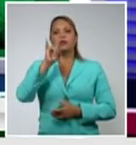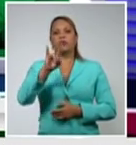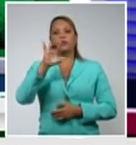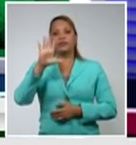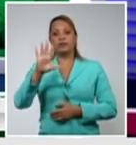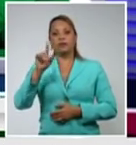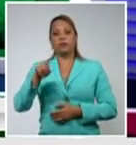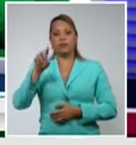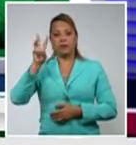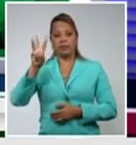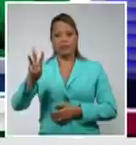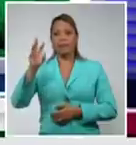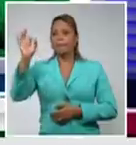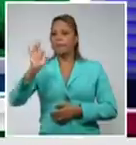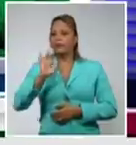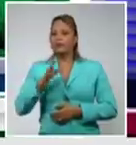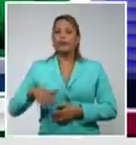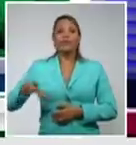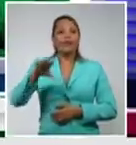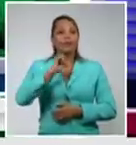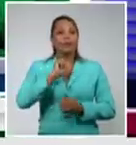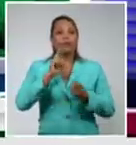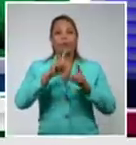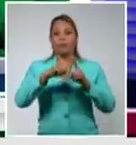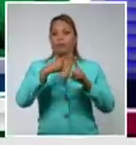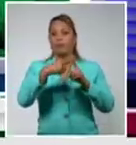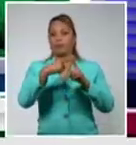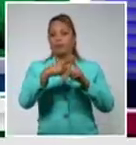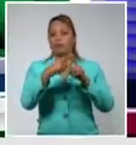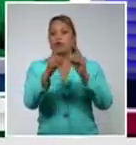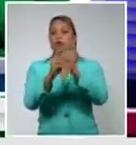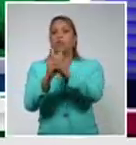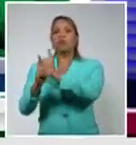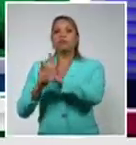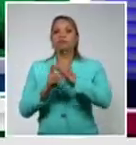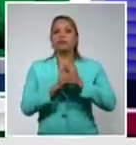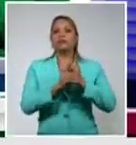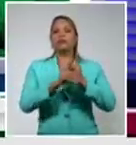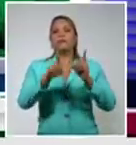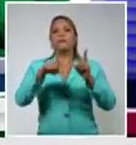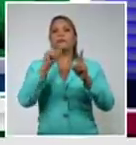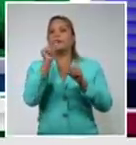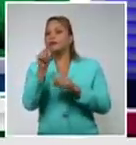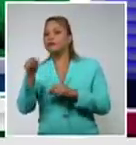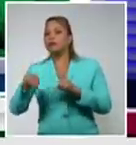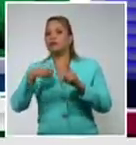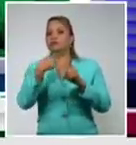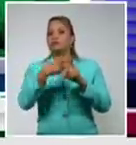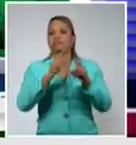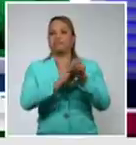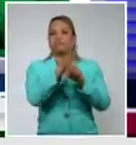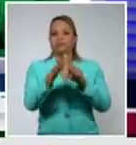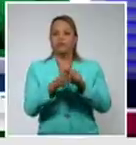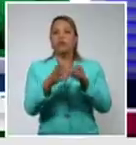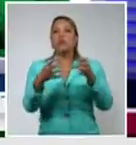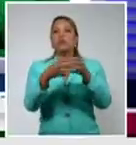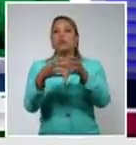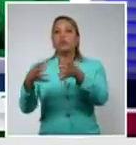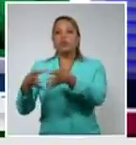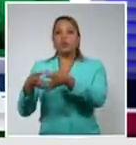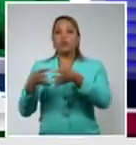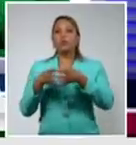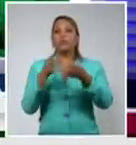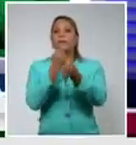95,3% de todos los casos diagnosticados, contactos de casos confirmados. Grupo de riesgo de